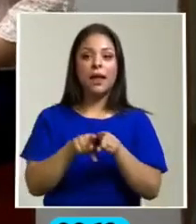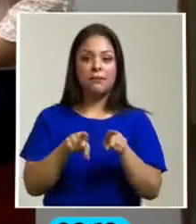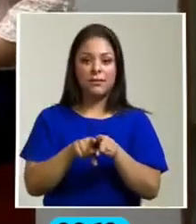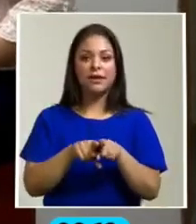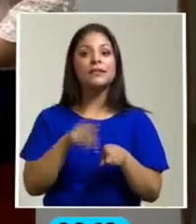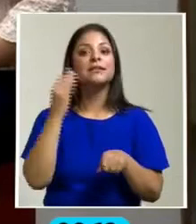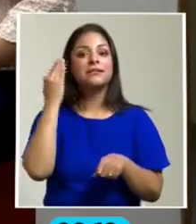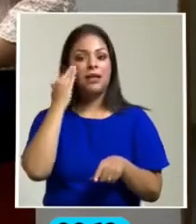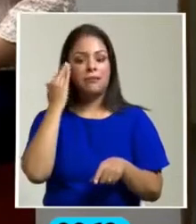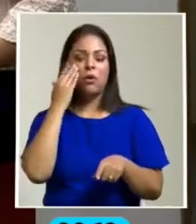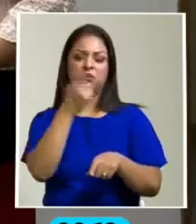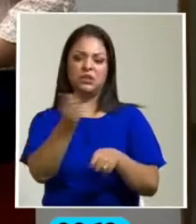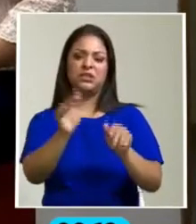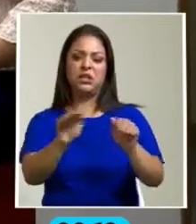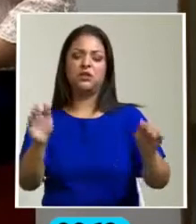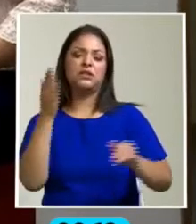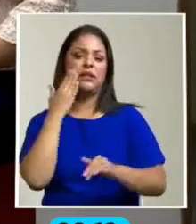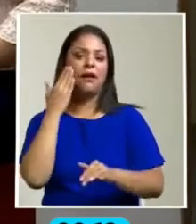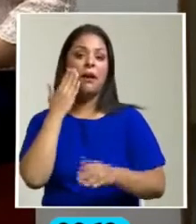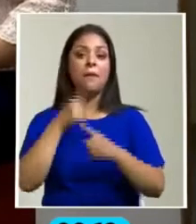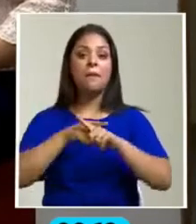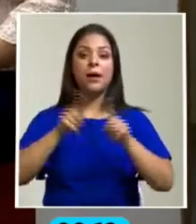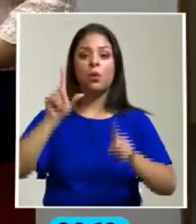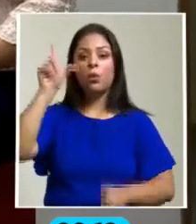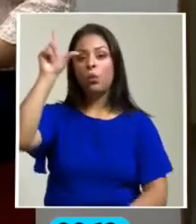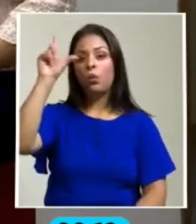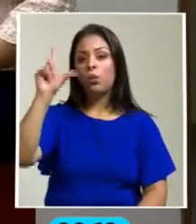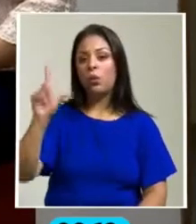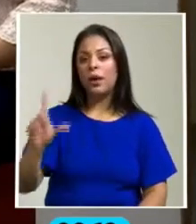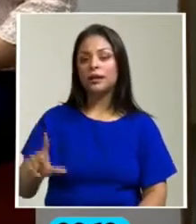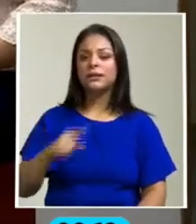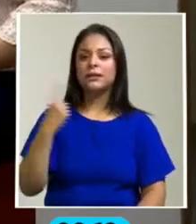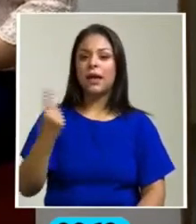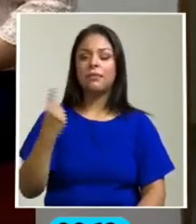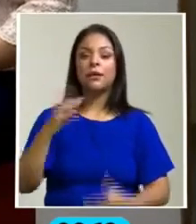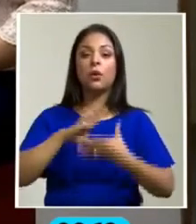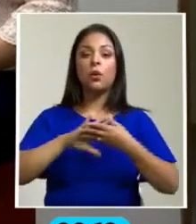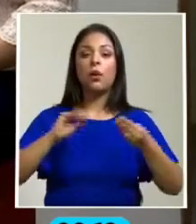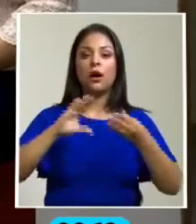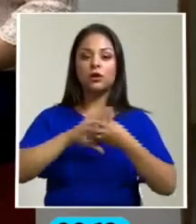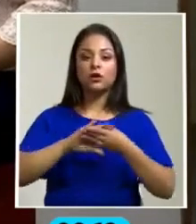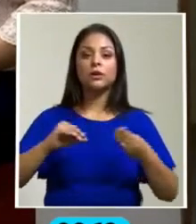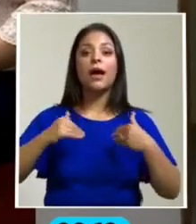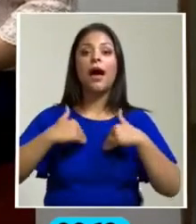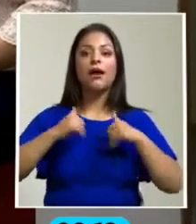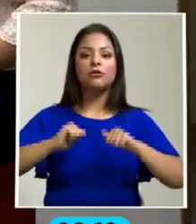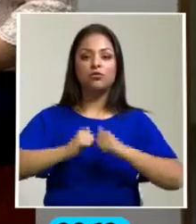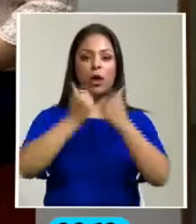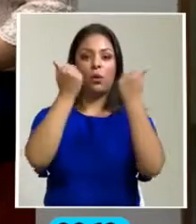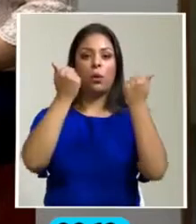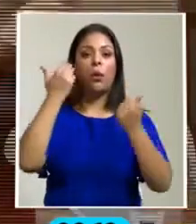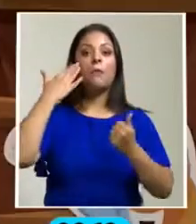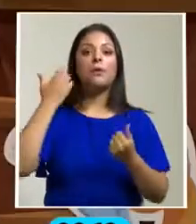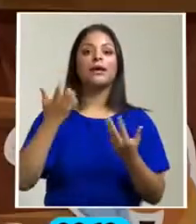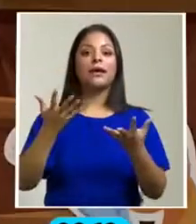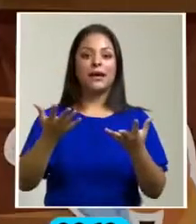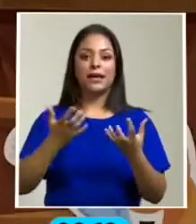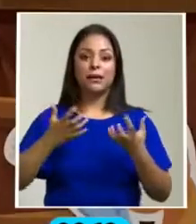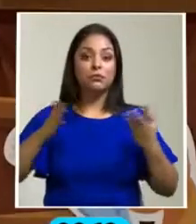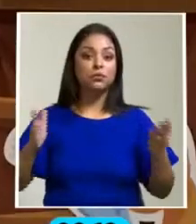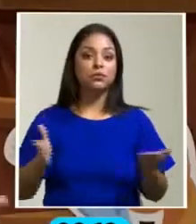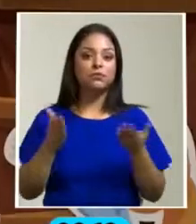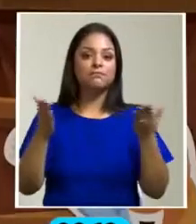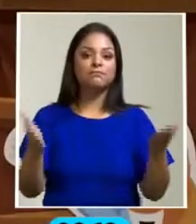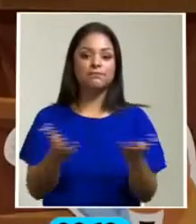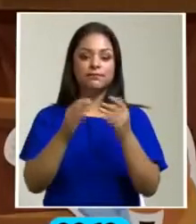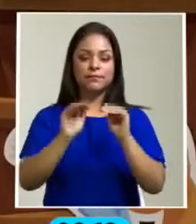ya lo saben, pero todos los lunes tenemos aquí cuentos y que nos proponen un reto, porque obviamente queremos fomentar, ¿verdad?, en los niños y